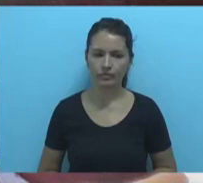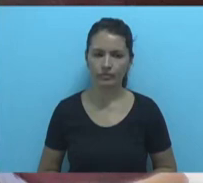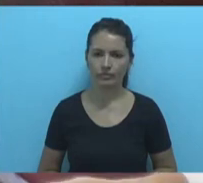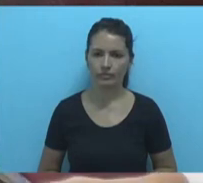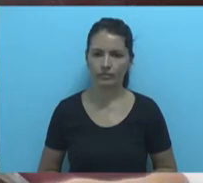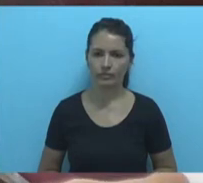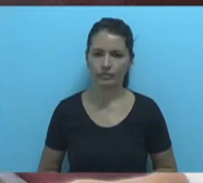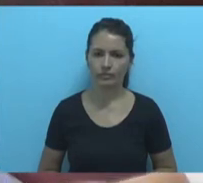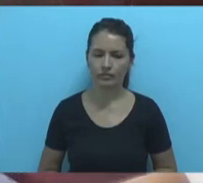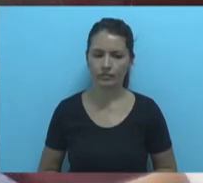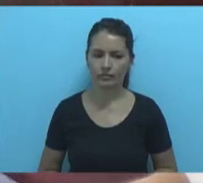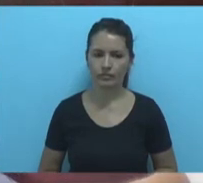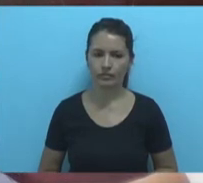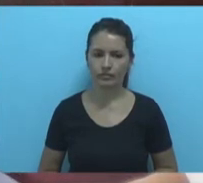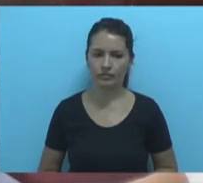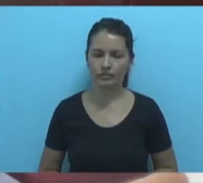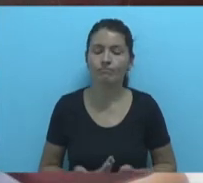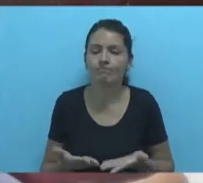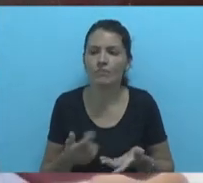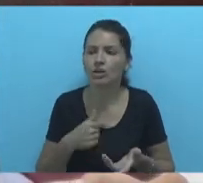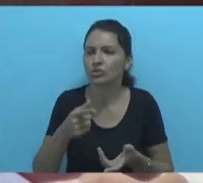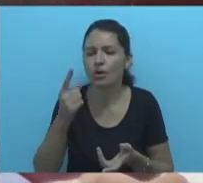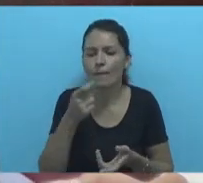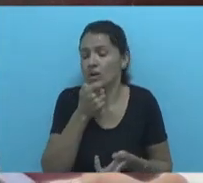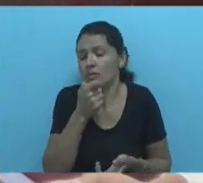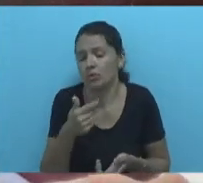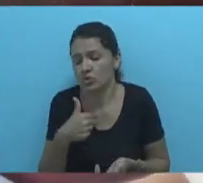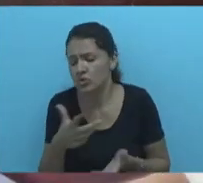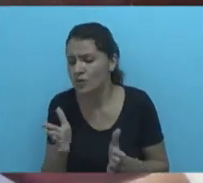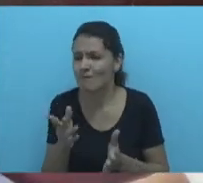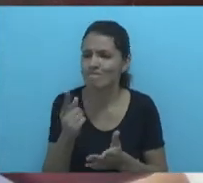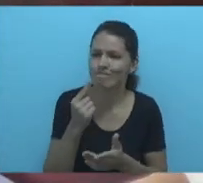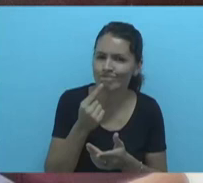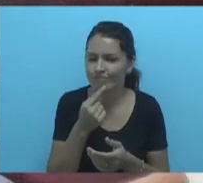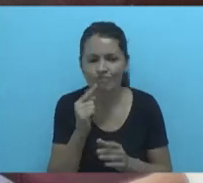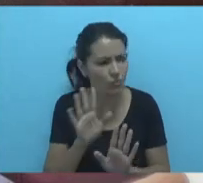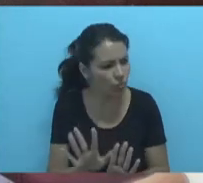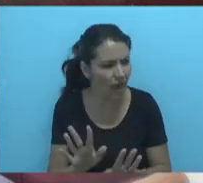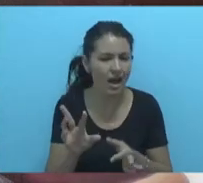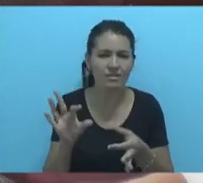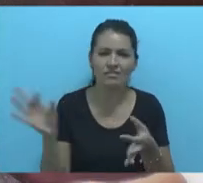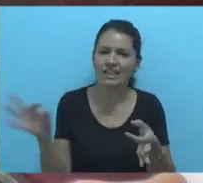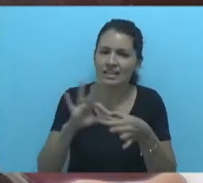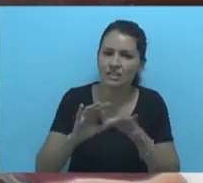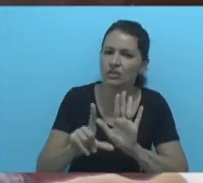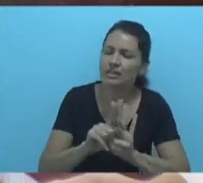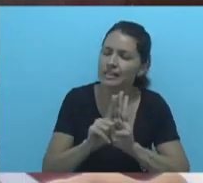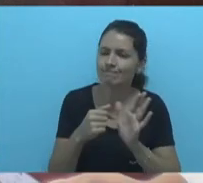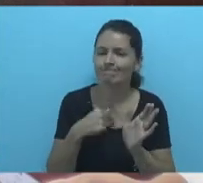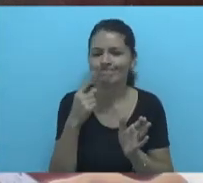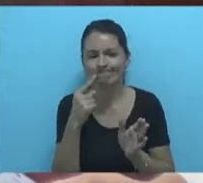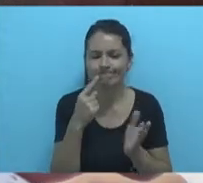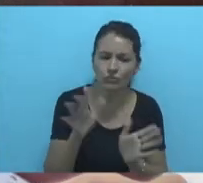el tema de la adhesión, había distintas posiciones dentro del bloque del Frente Progresista y de algunos otros